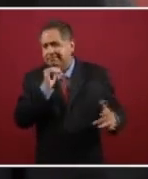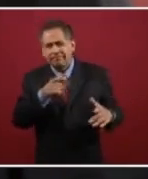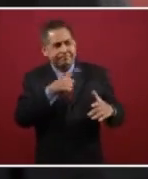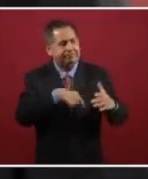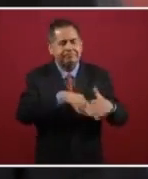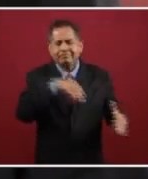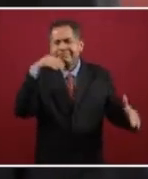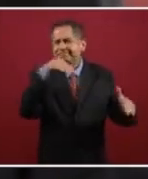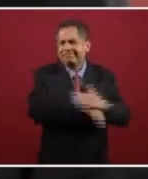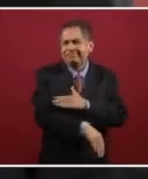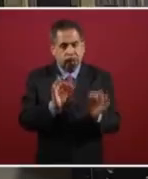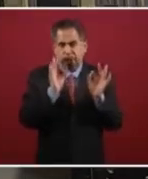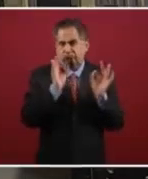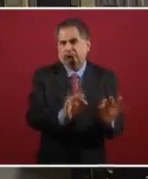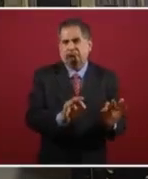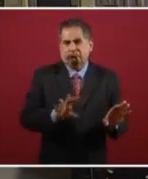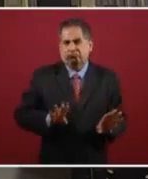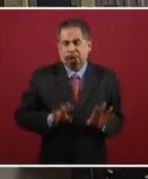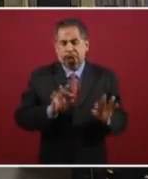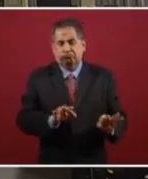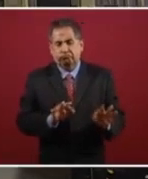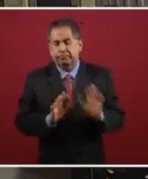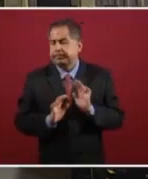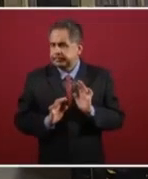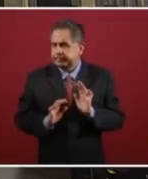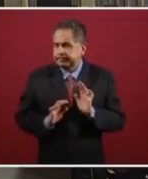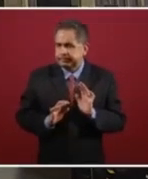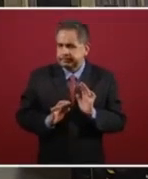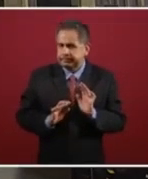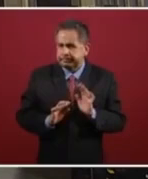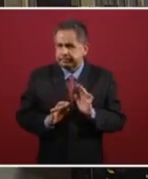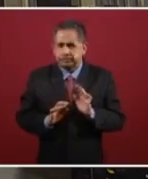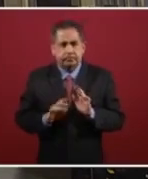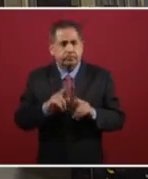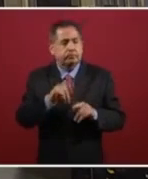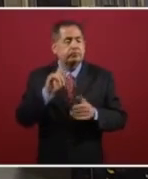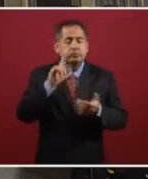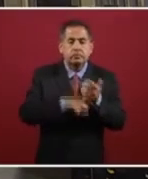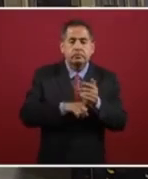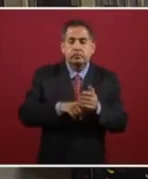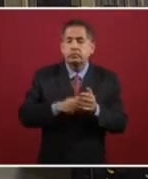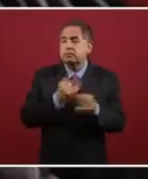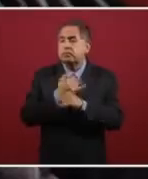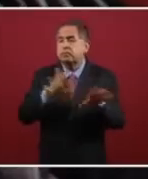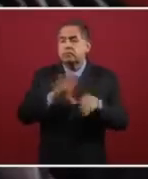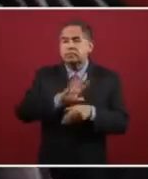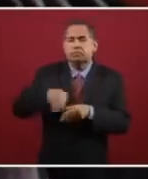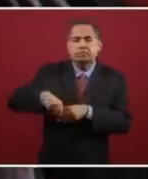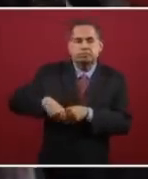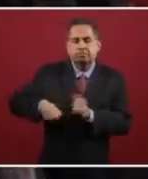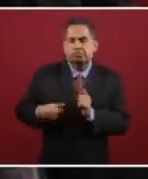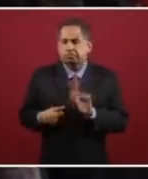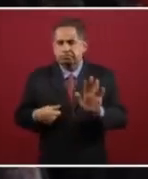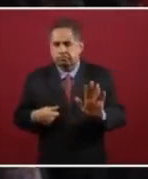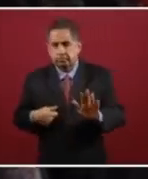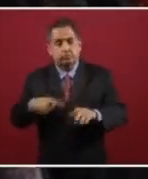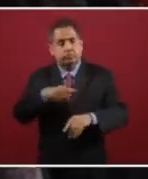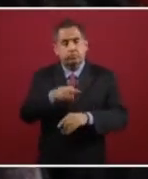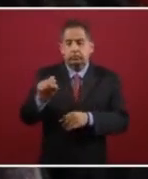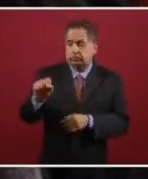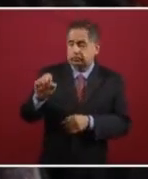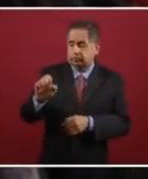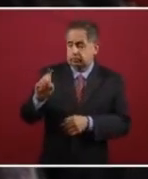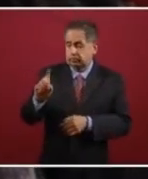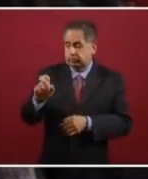rotundo sobre la reserva por cinco años como información clasificada que hizo la defensa nacional de los datos técnicos